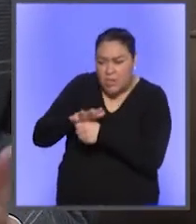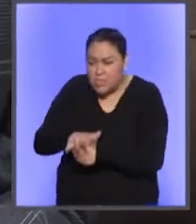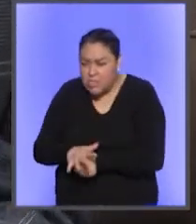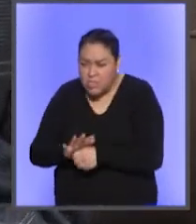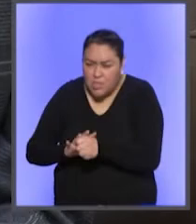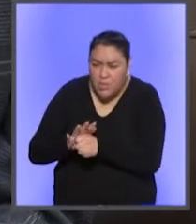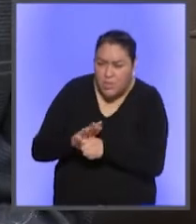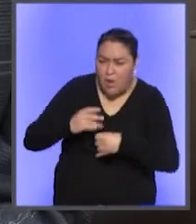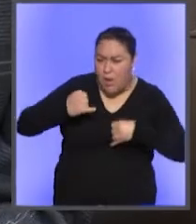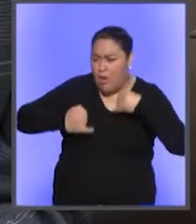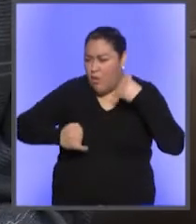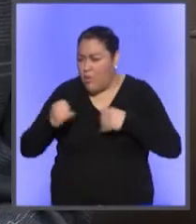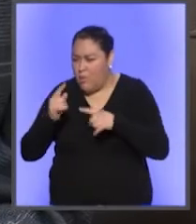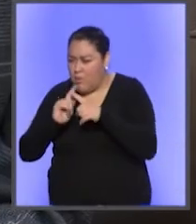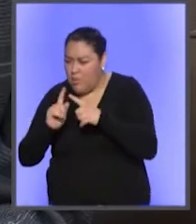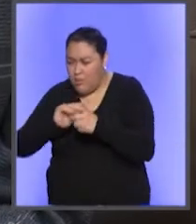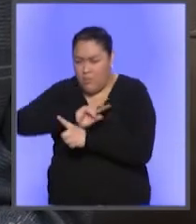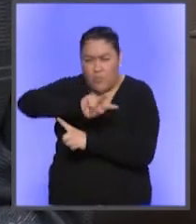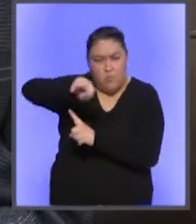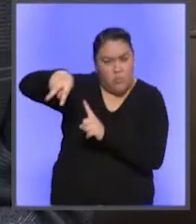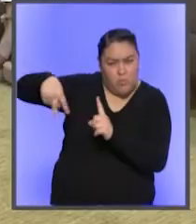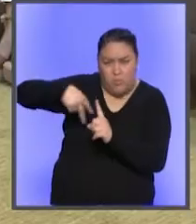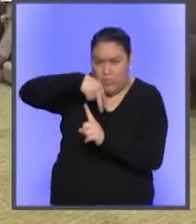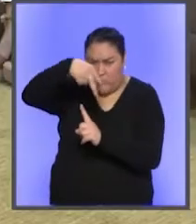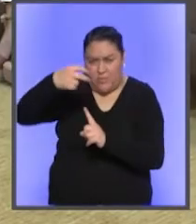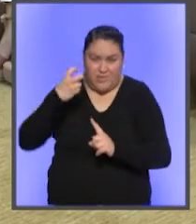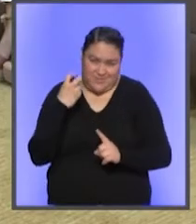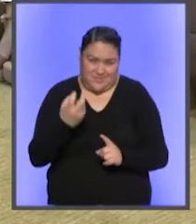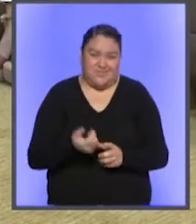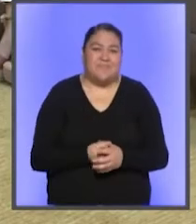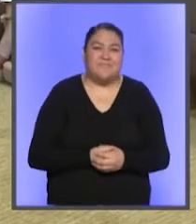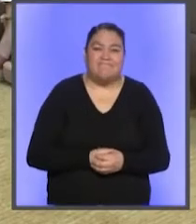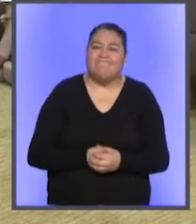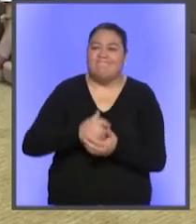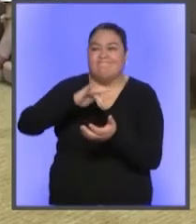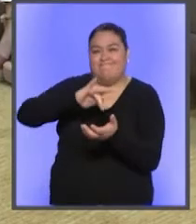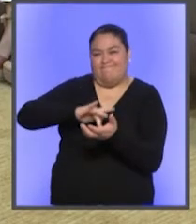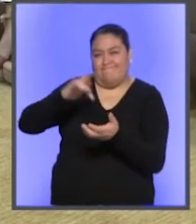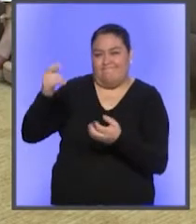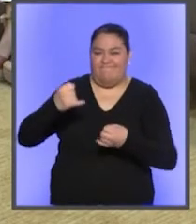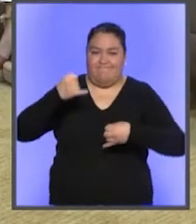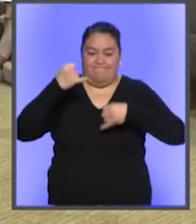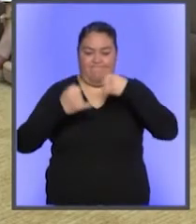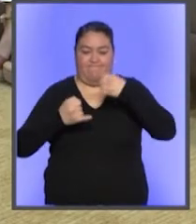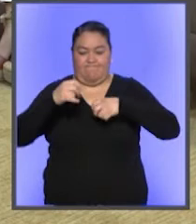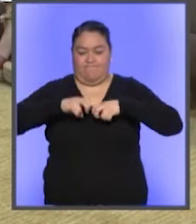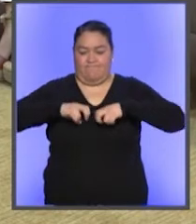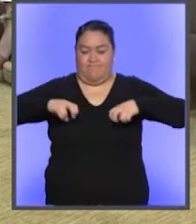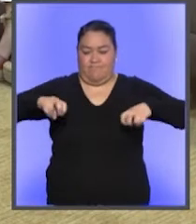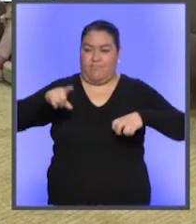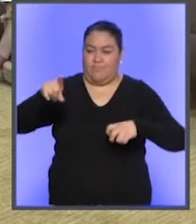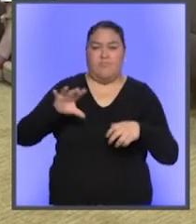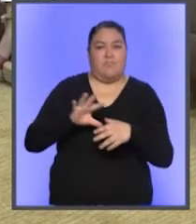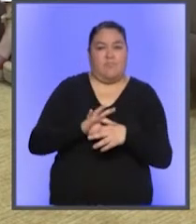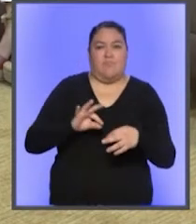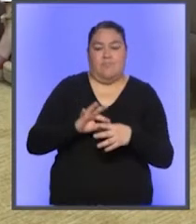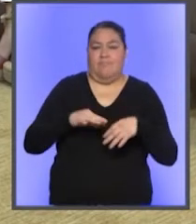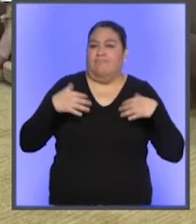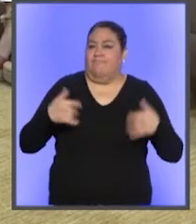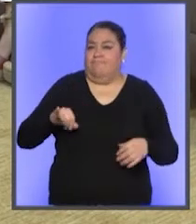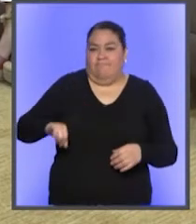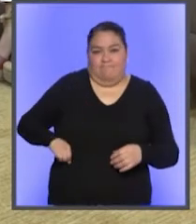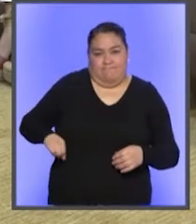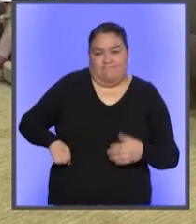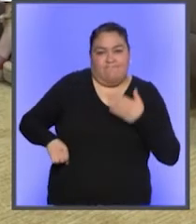todo lo que comentamos en el ámbito del juzgar Muchas gracias magistrada pues muy interesante lo que usted